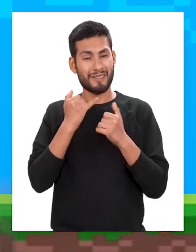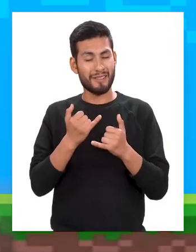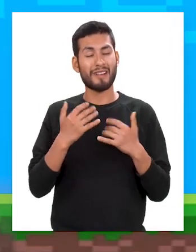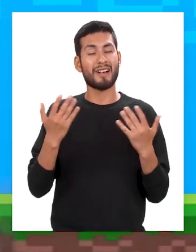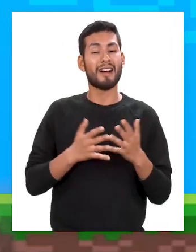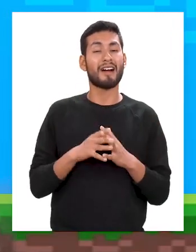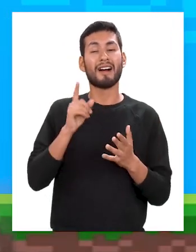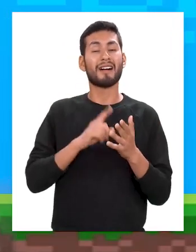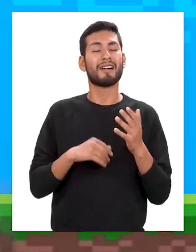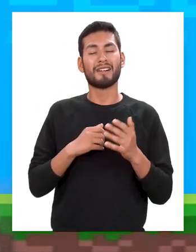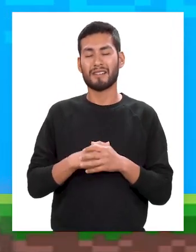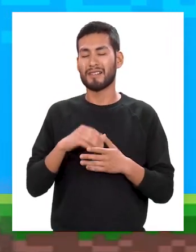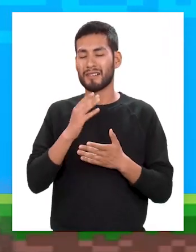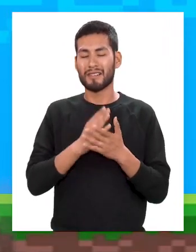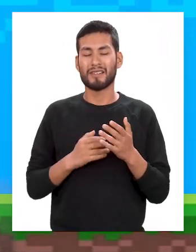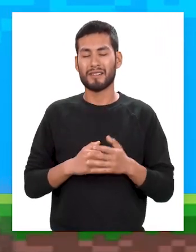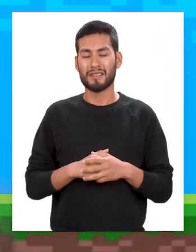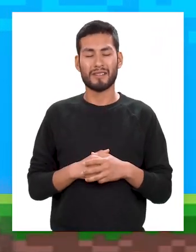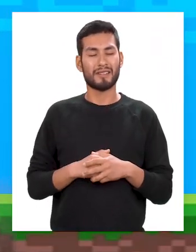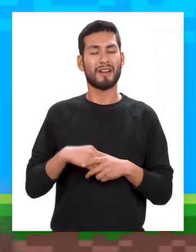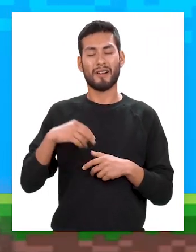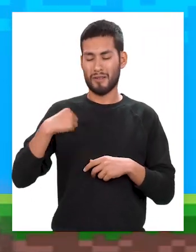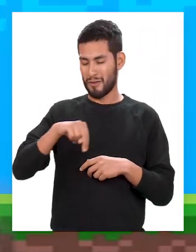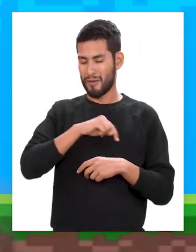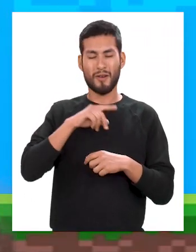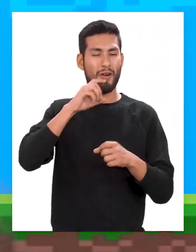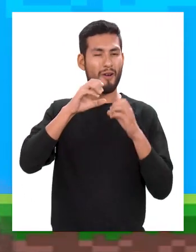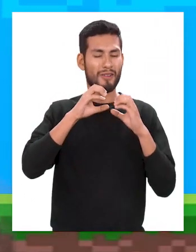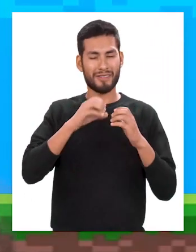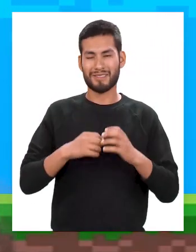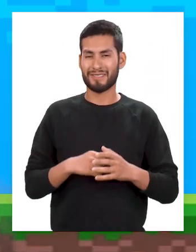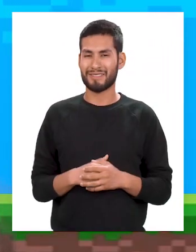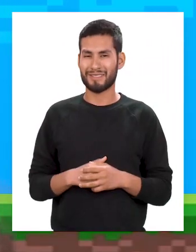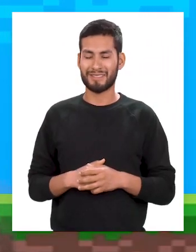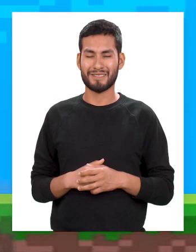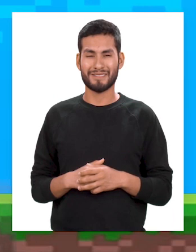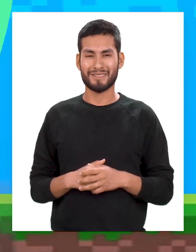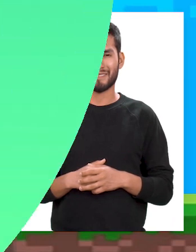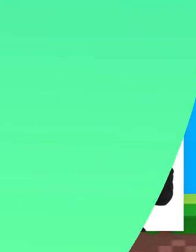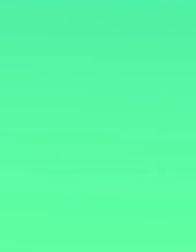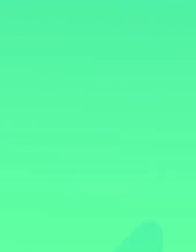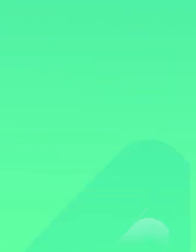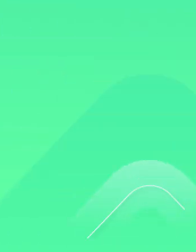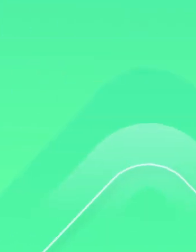hicimos un buen trabajo hoy. Ahora vamos con el segmento ¡Nos comunicamos!